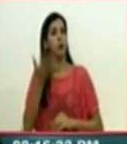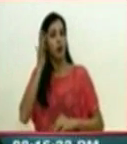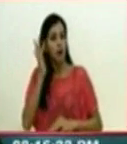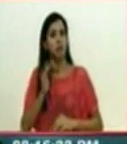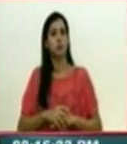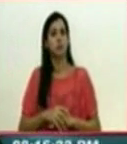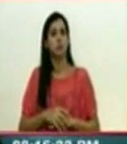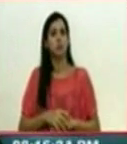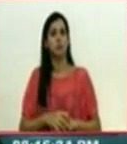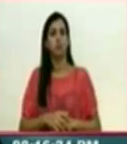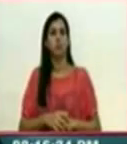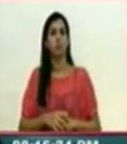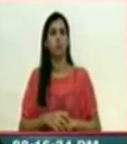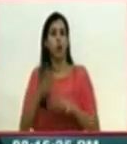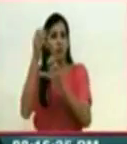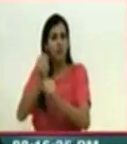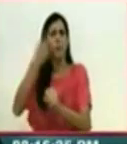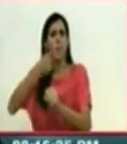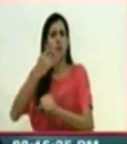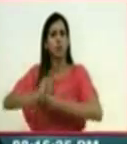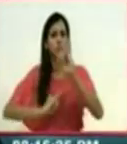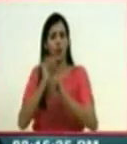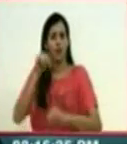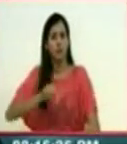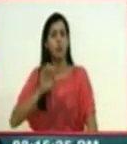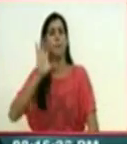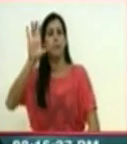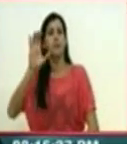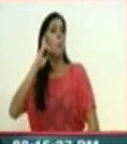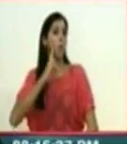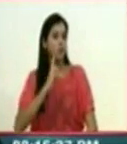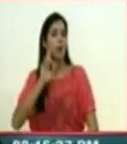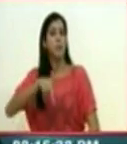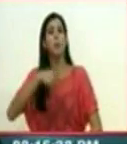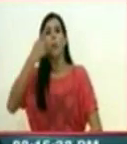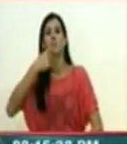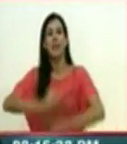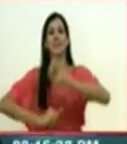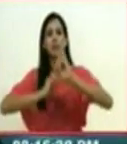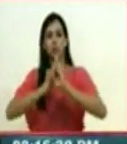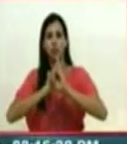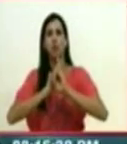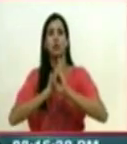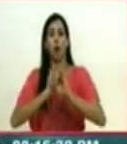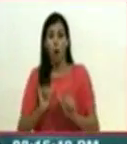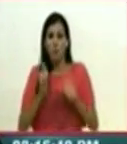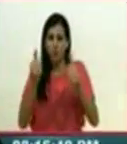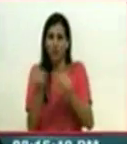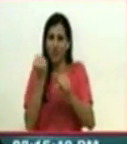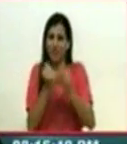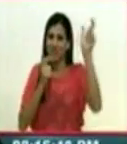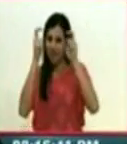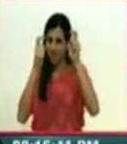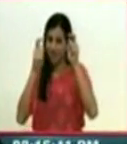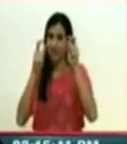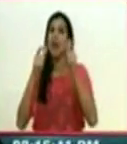la política internacional de nuestra patria bolivariana y de la política internacional que construyó el comandante Chávez,